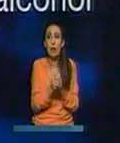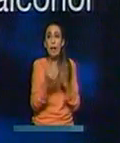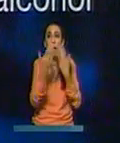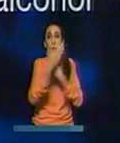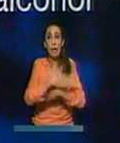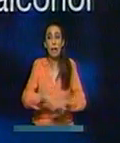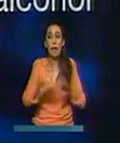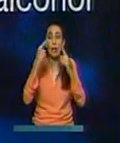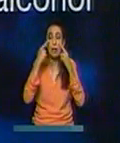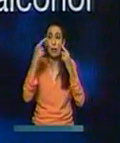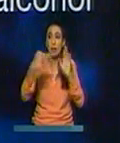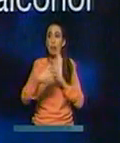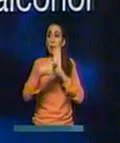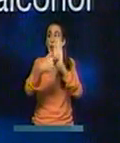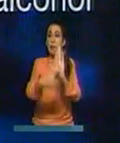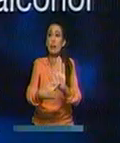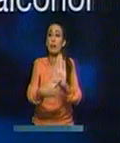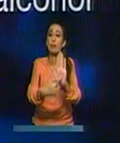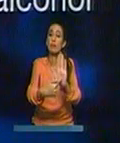mostrar